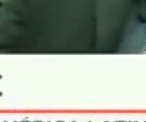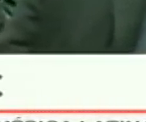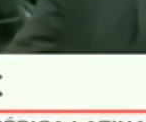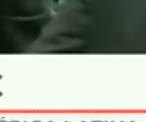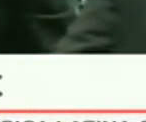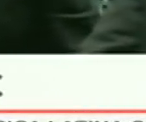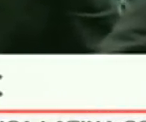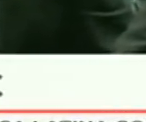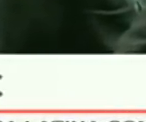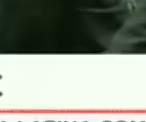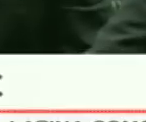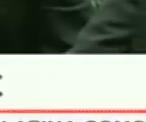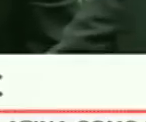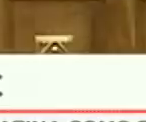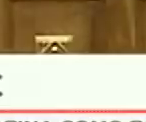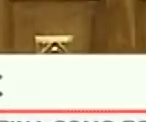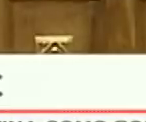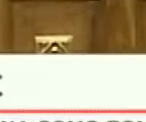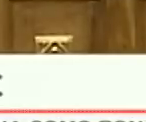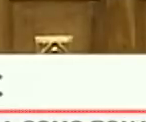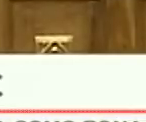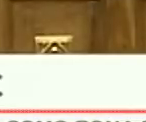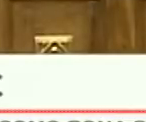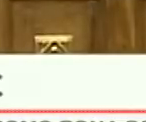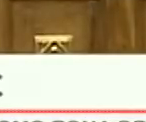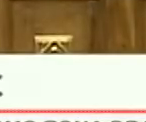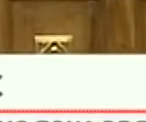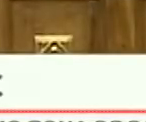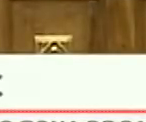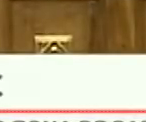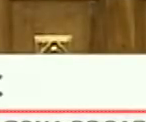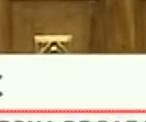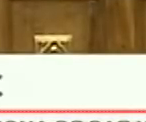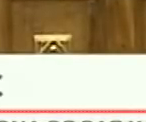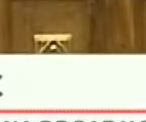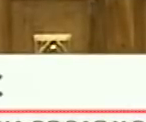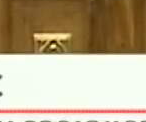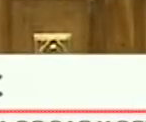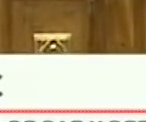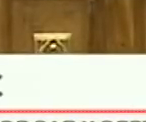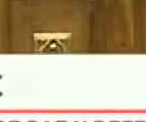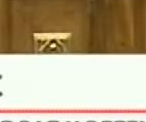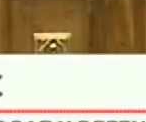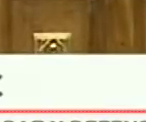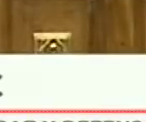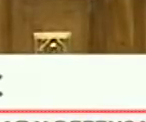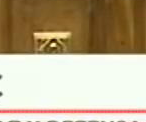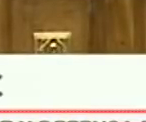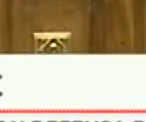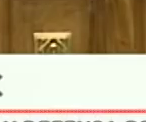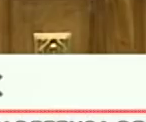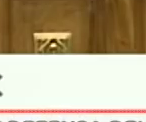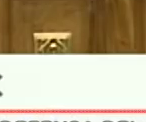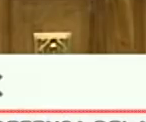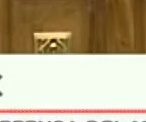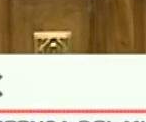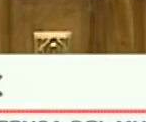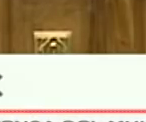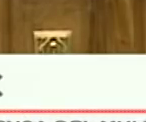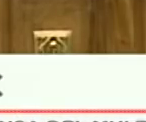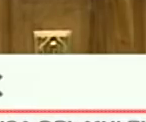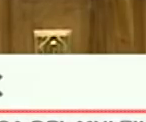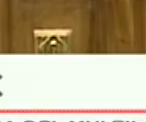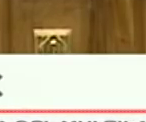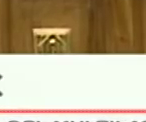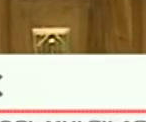perdóname que te interrumpa, pero yo recibí un mensaje de José Vicente Rangel hace 10, lo voy a compartir porque me